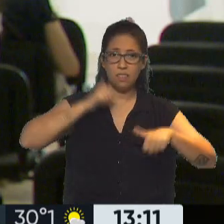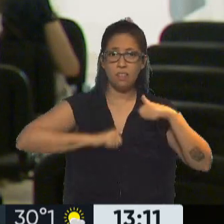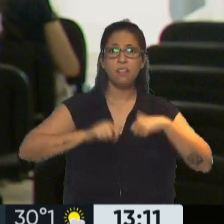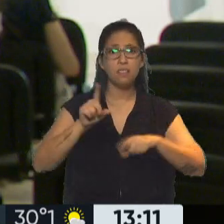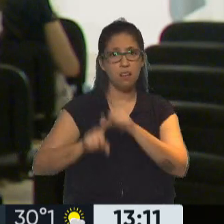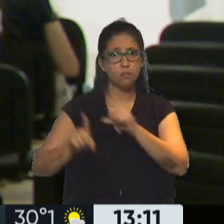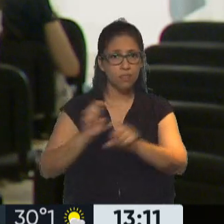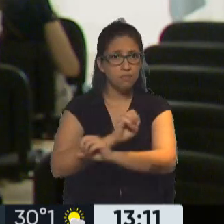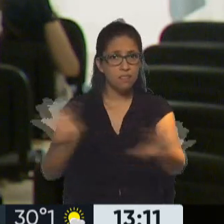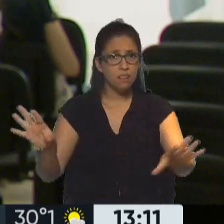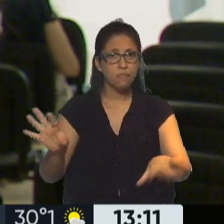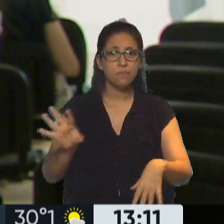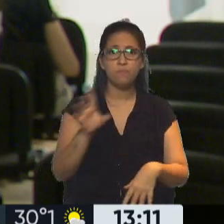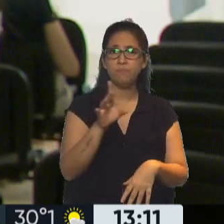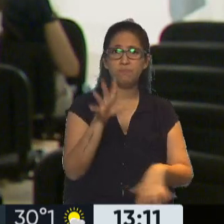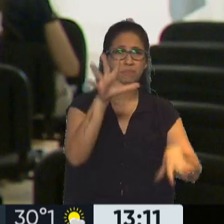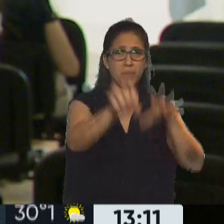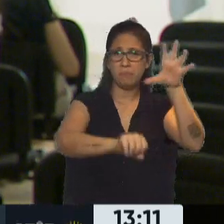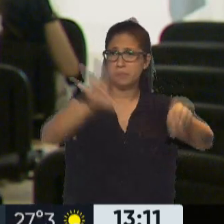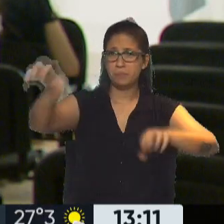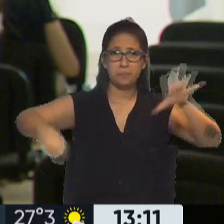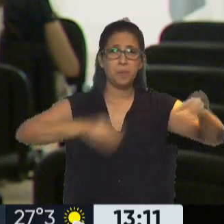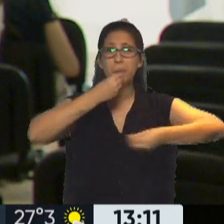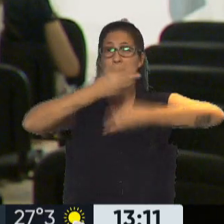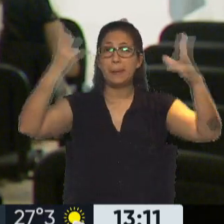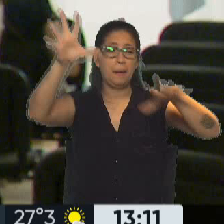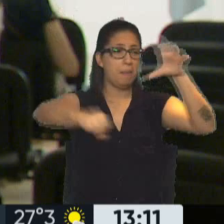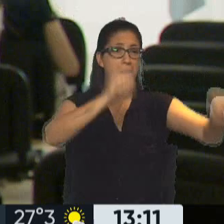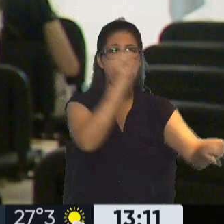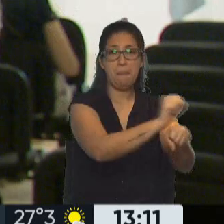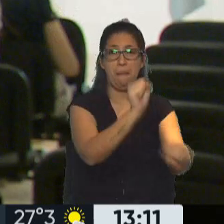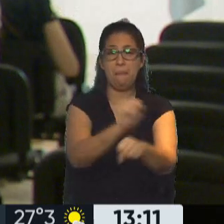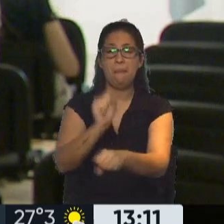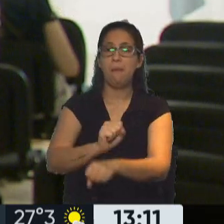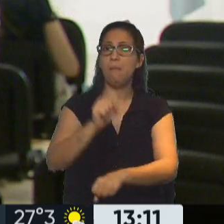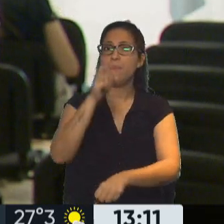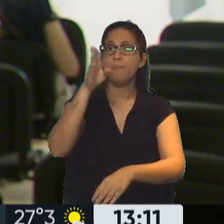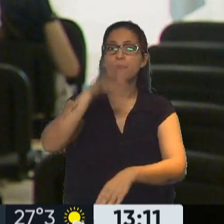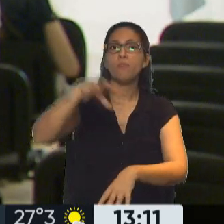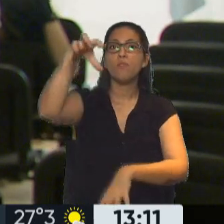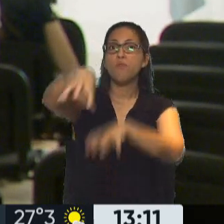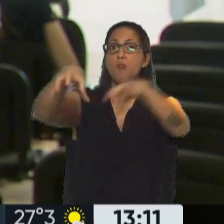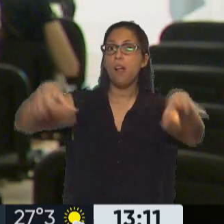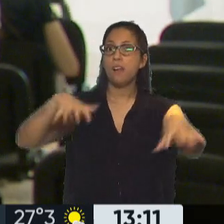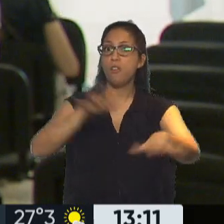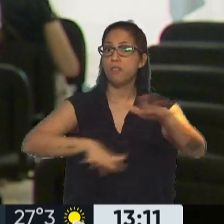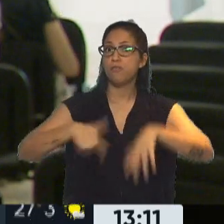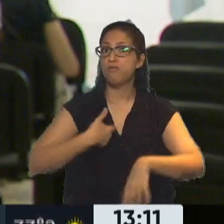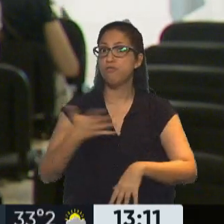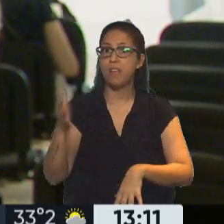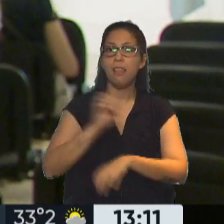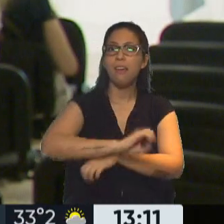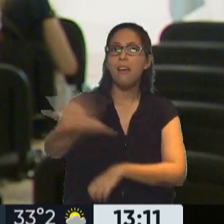de gravedad, cientos de detenciones arbitrarias, allanamientos a locales de organizaciones sociales,